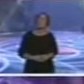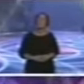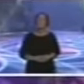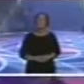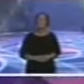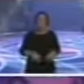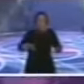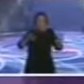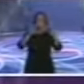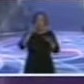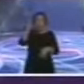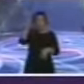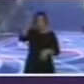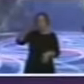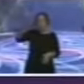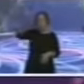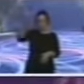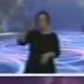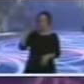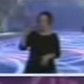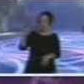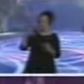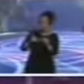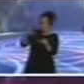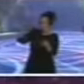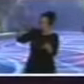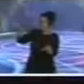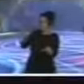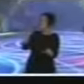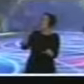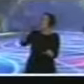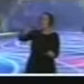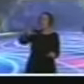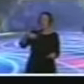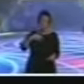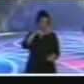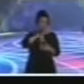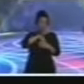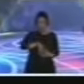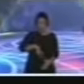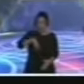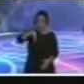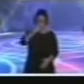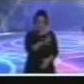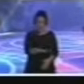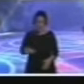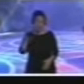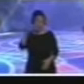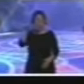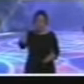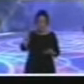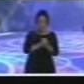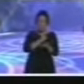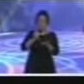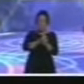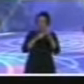alas. Pero ese lugar siempre ha existido y lo encuentras en el alma de los niños. Allí no vale pasaporte ni